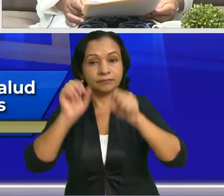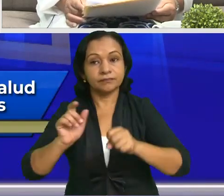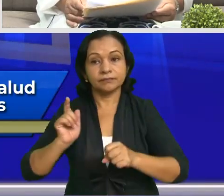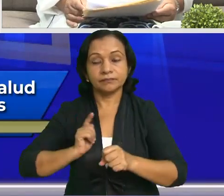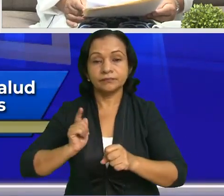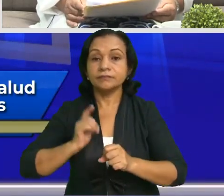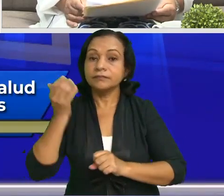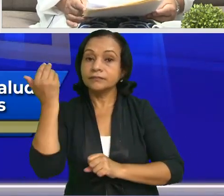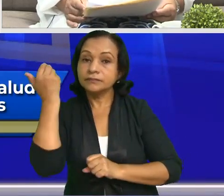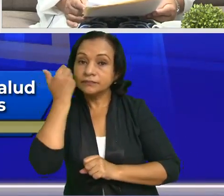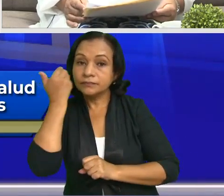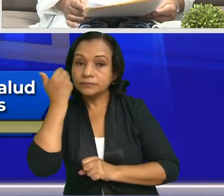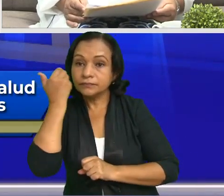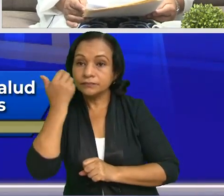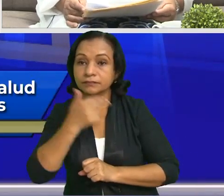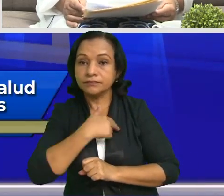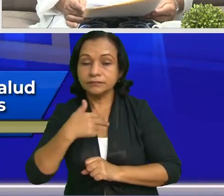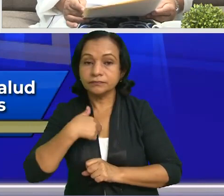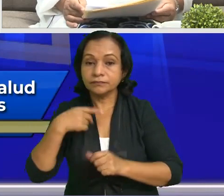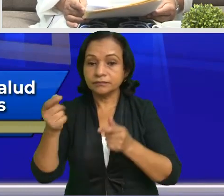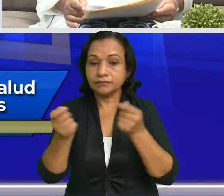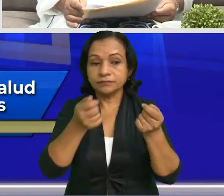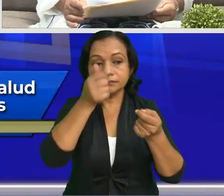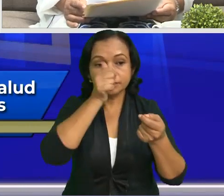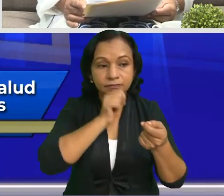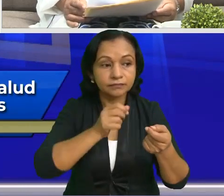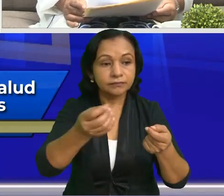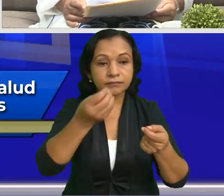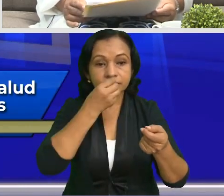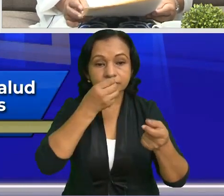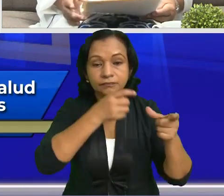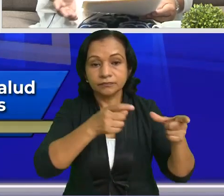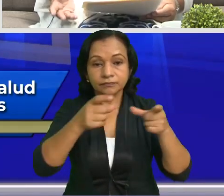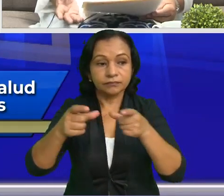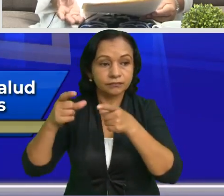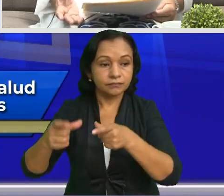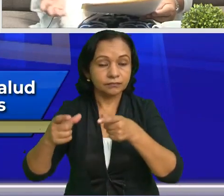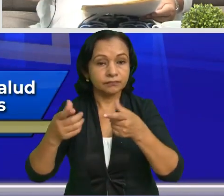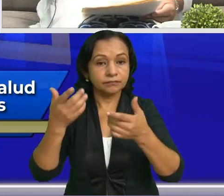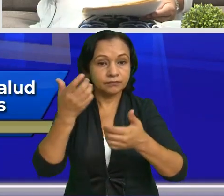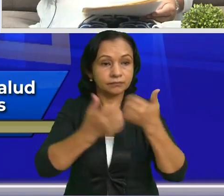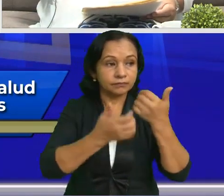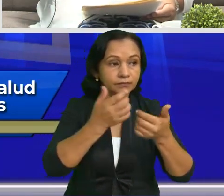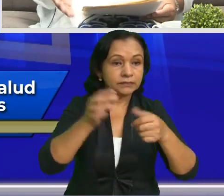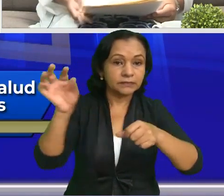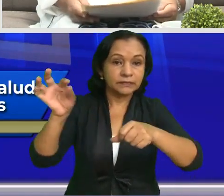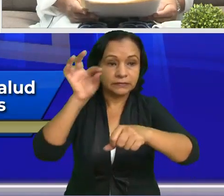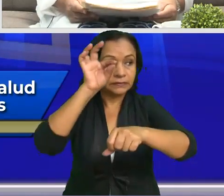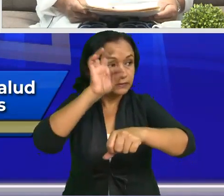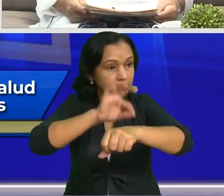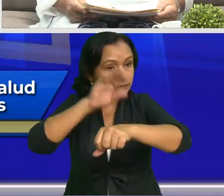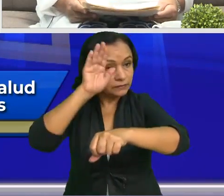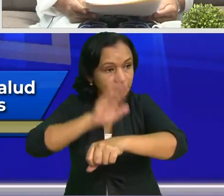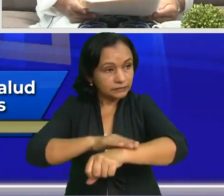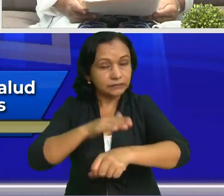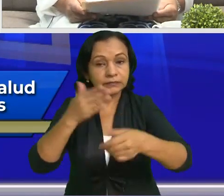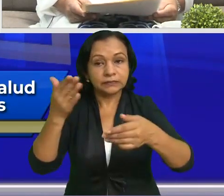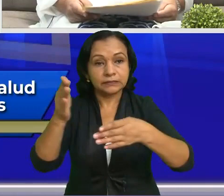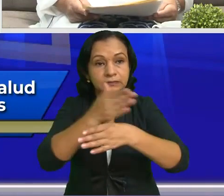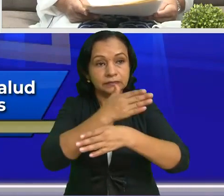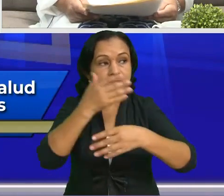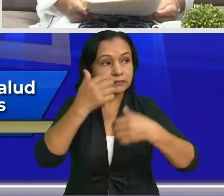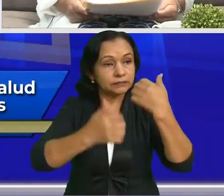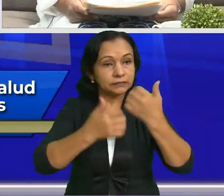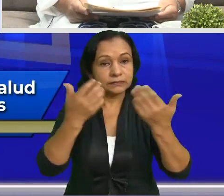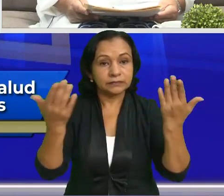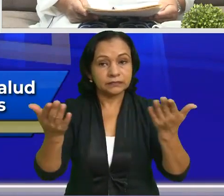enfermedades y promover el manejo adecuado del agua de los alimentos eliminar los criaderos de mosquito que puedan estar de estas situaciones